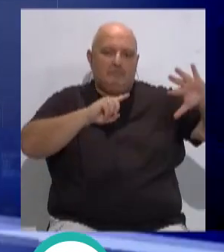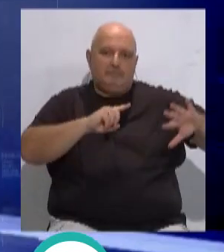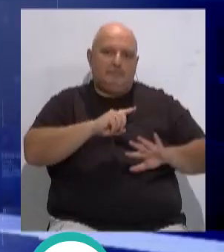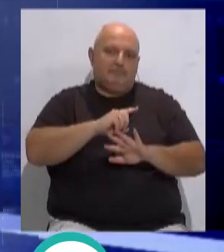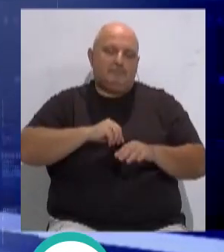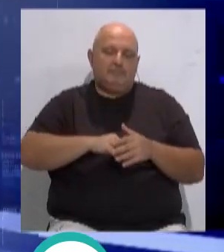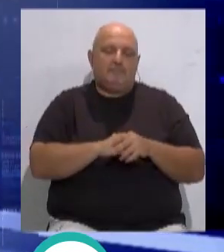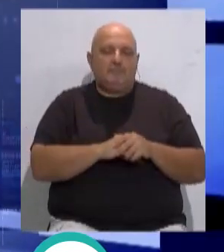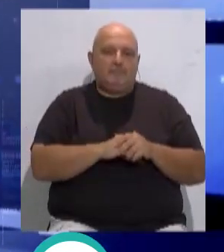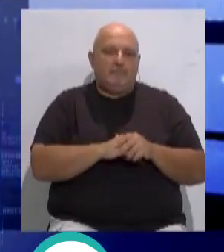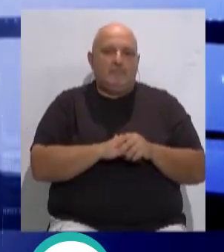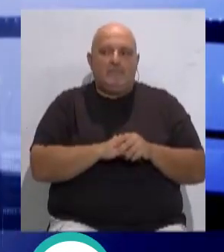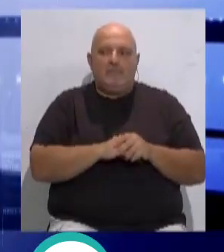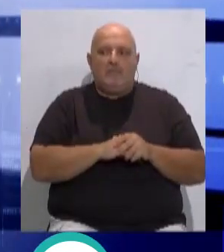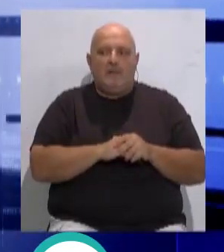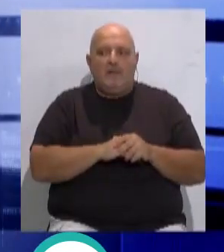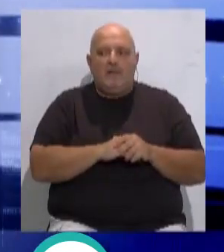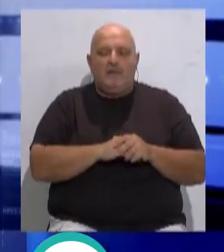litoral.